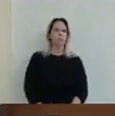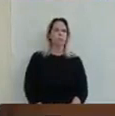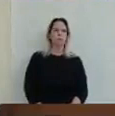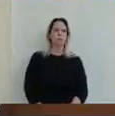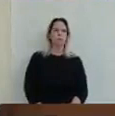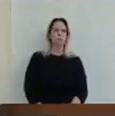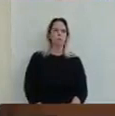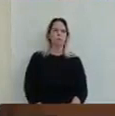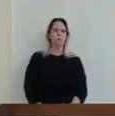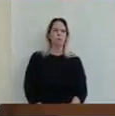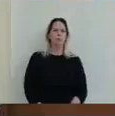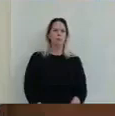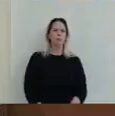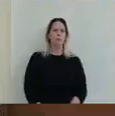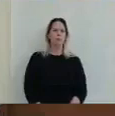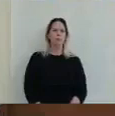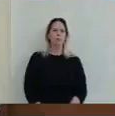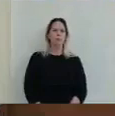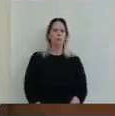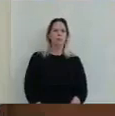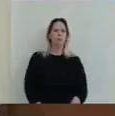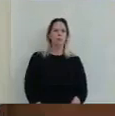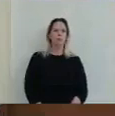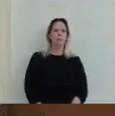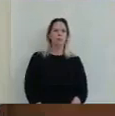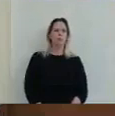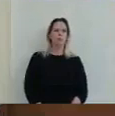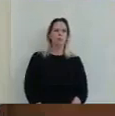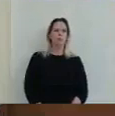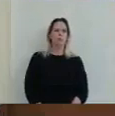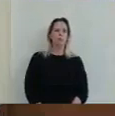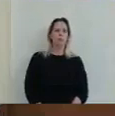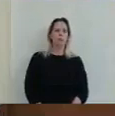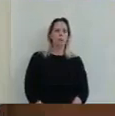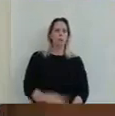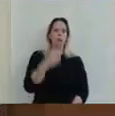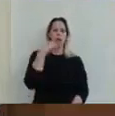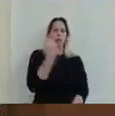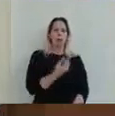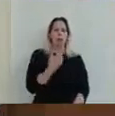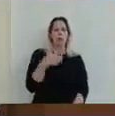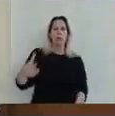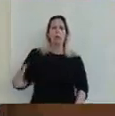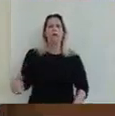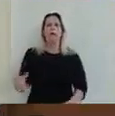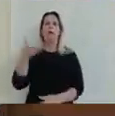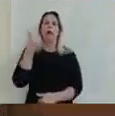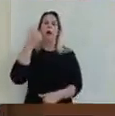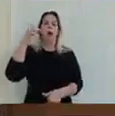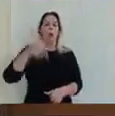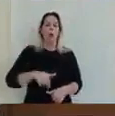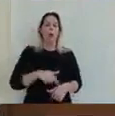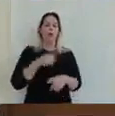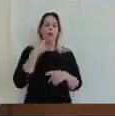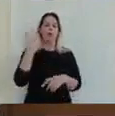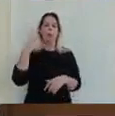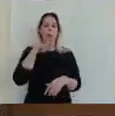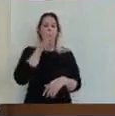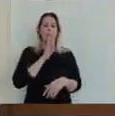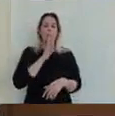más difícil todavía. Sin respuesta, obviamente no teníamos respuesta para a la gente del municipio, la gente del hospital,